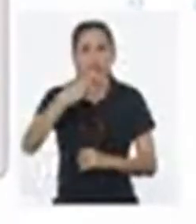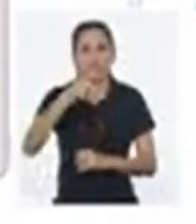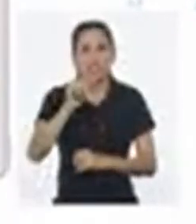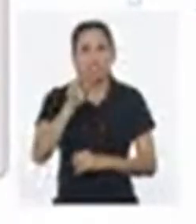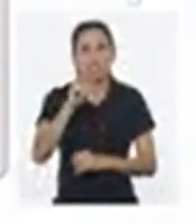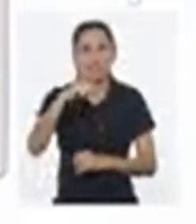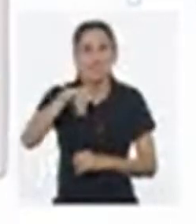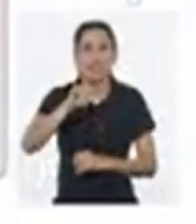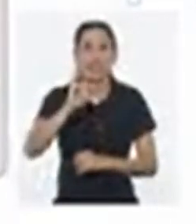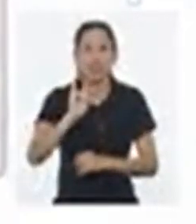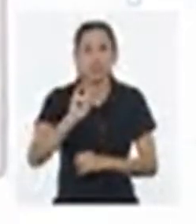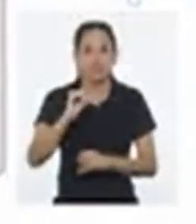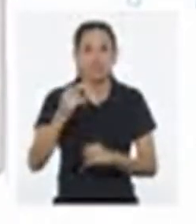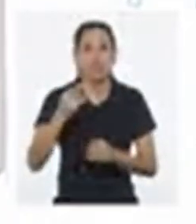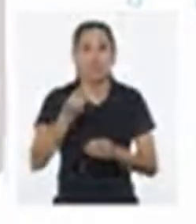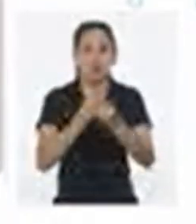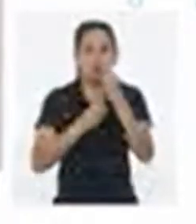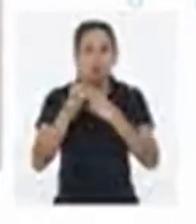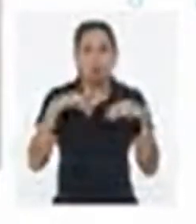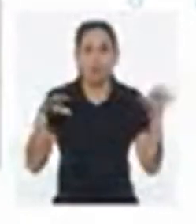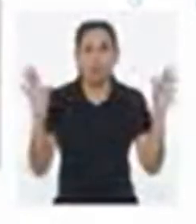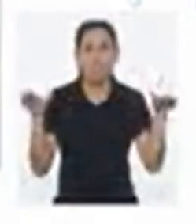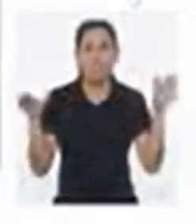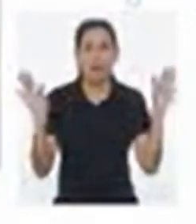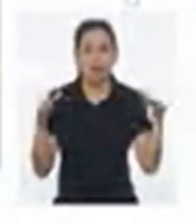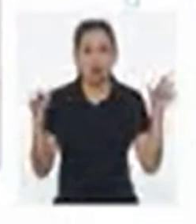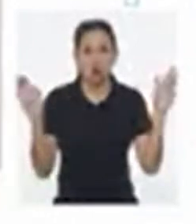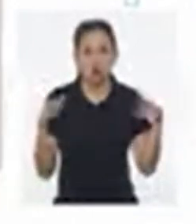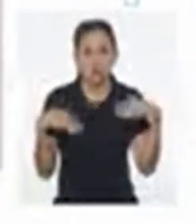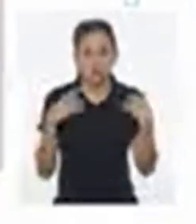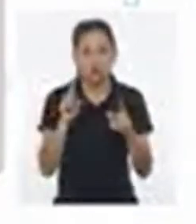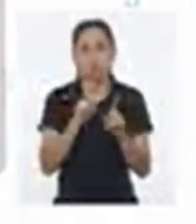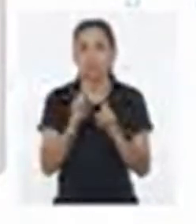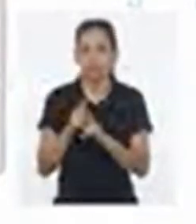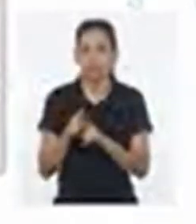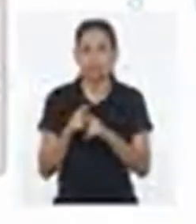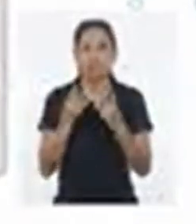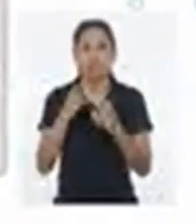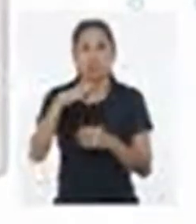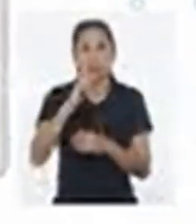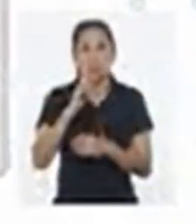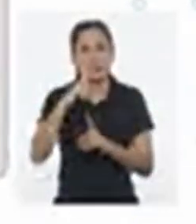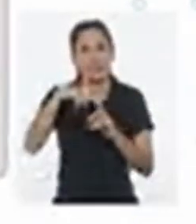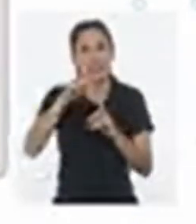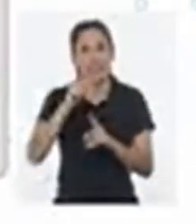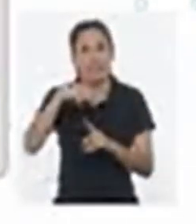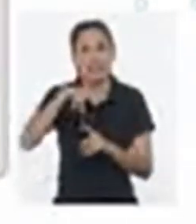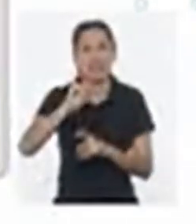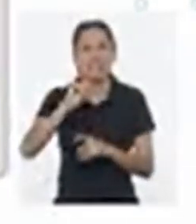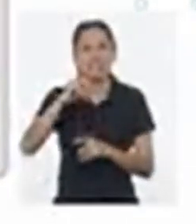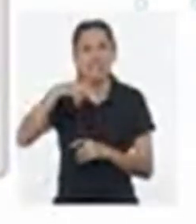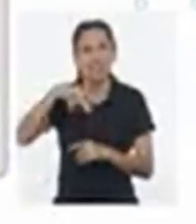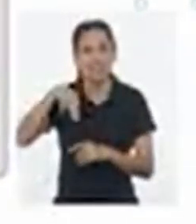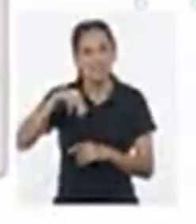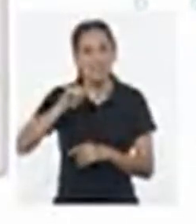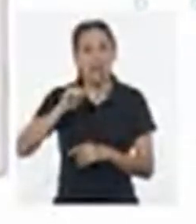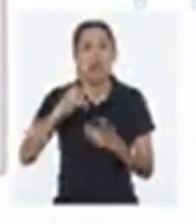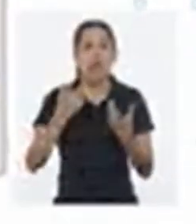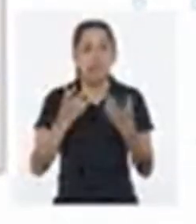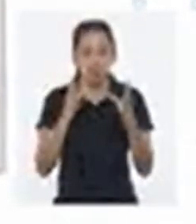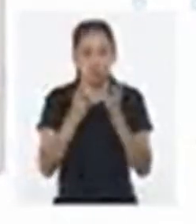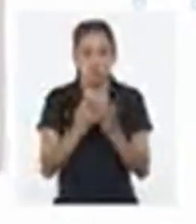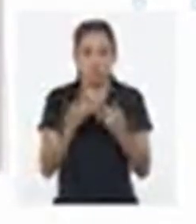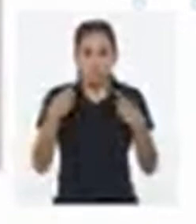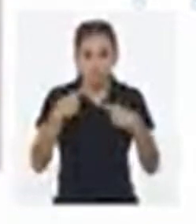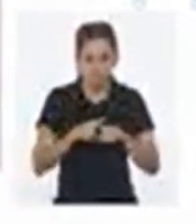del charqui, de perdices y palomas conservadas en petaquillas de paja o de